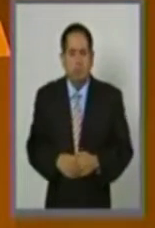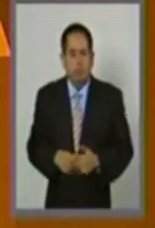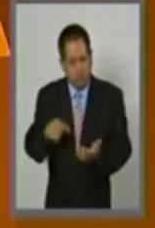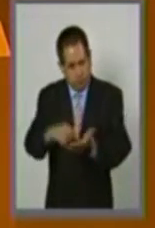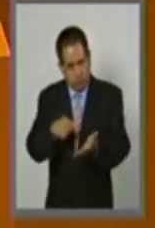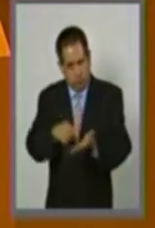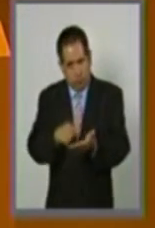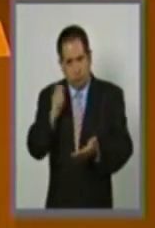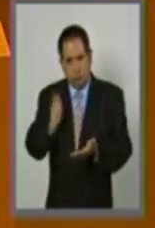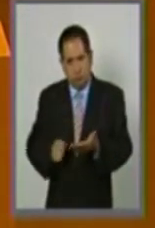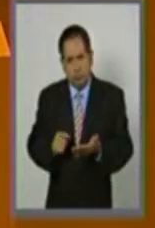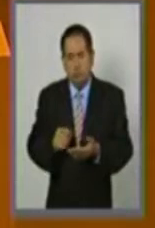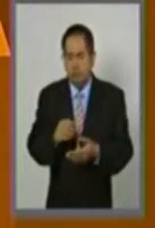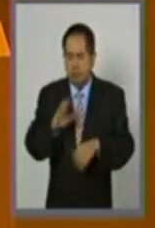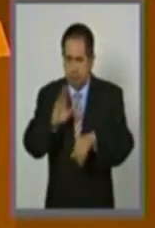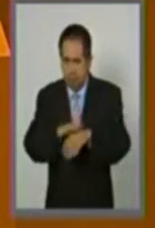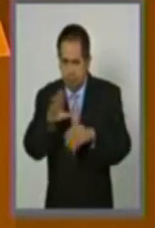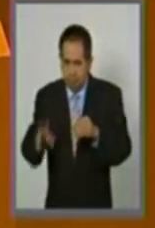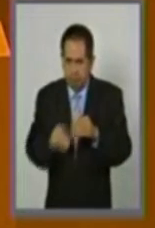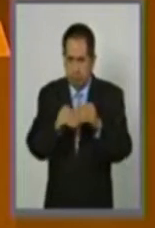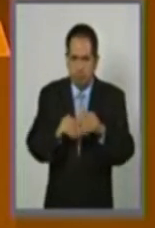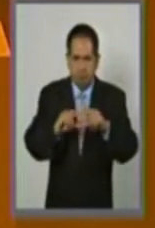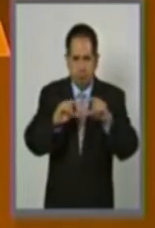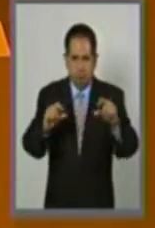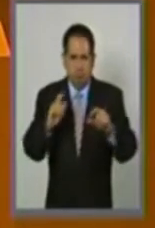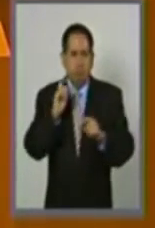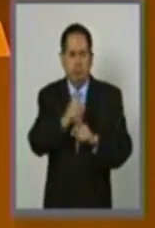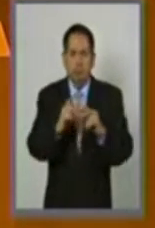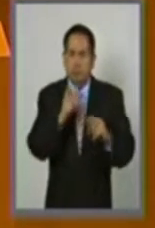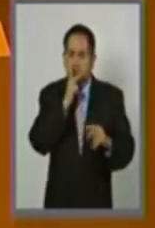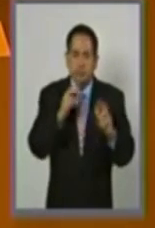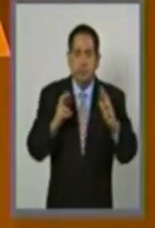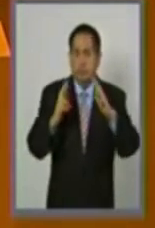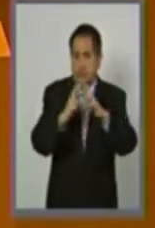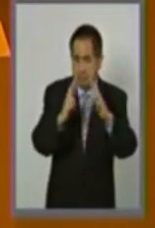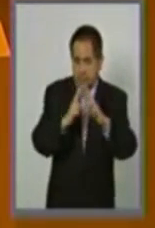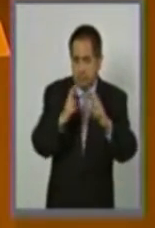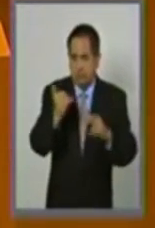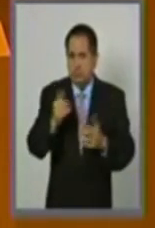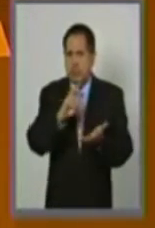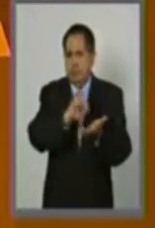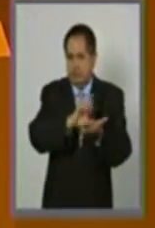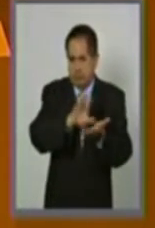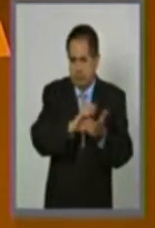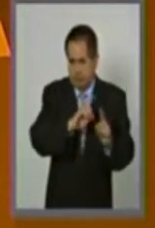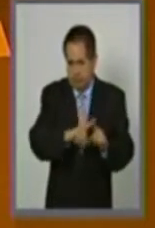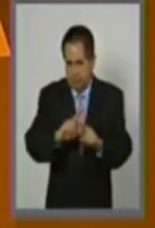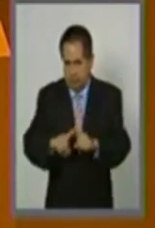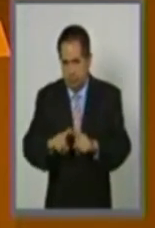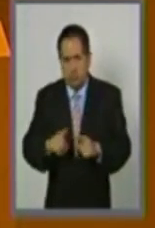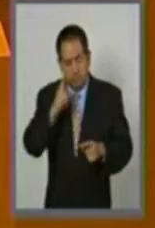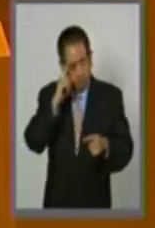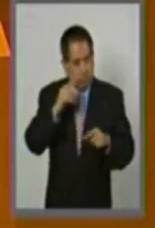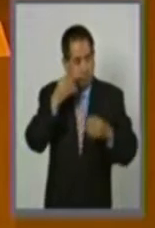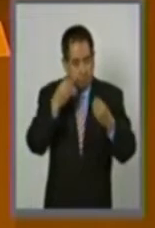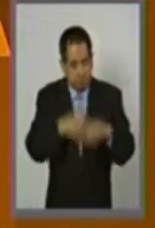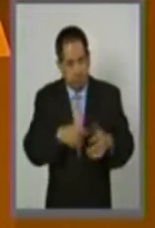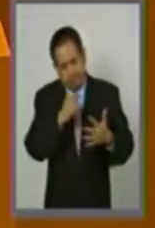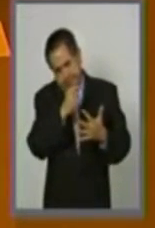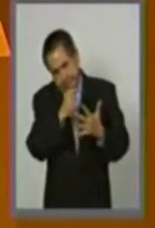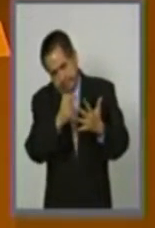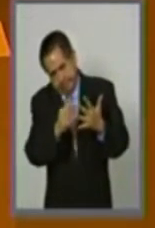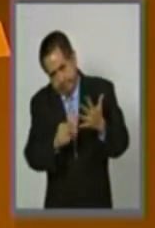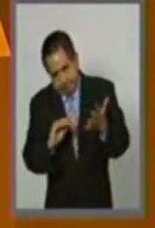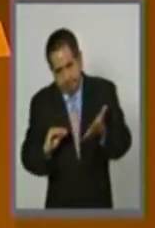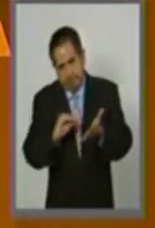que hoy discutimos adiciona los términos religión y discapacidades a los supuestos que menoscaben los derechos y